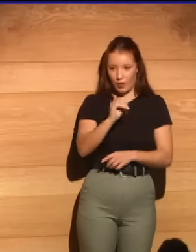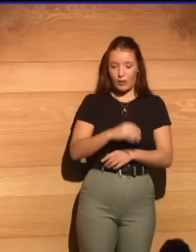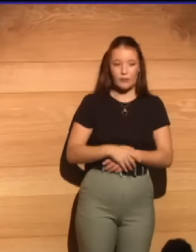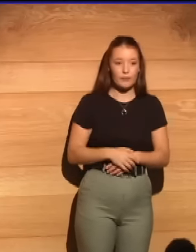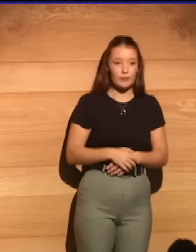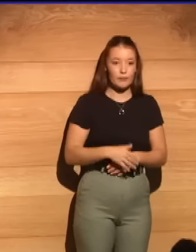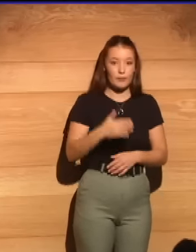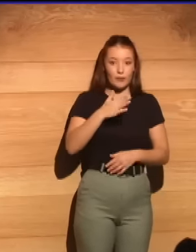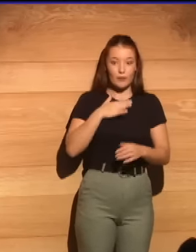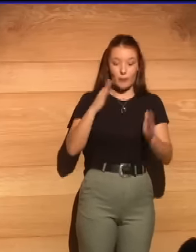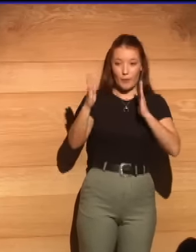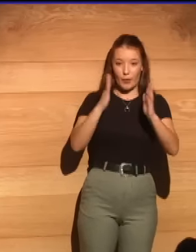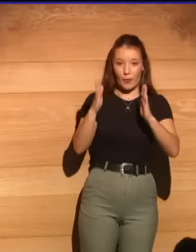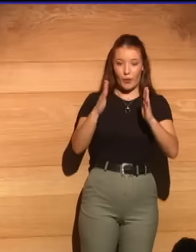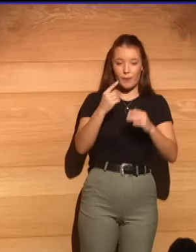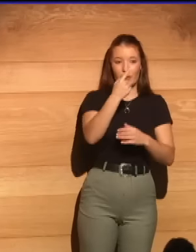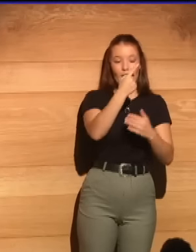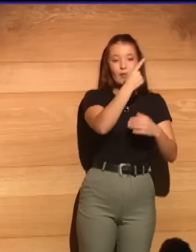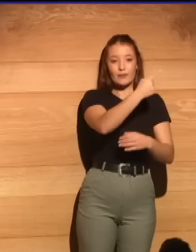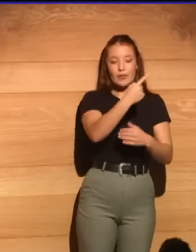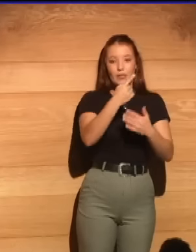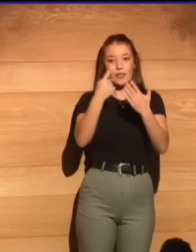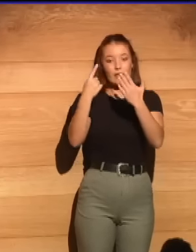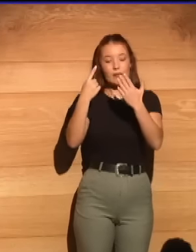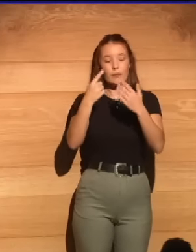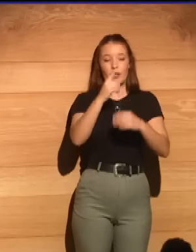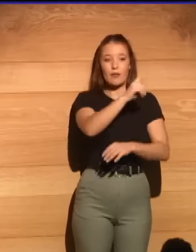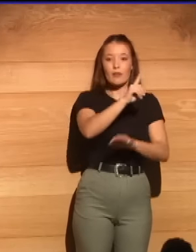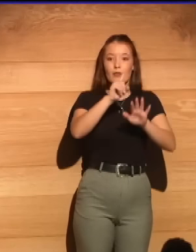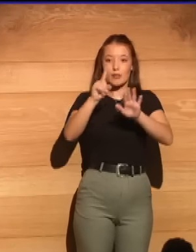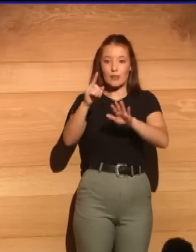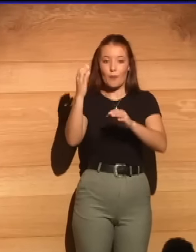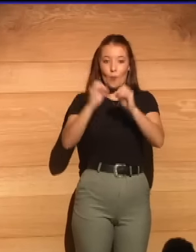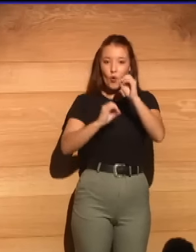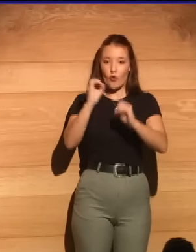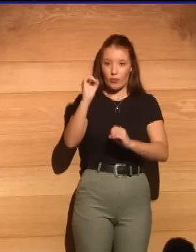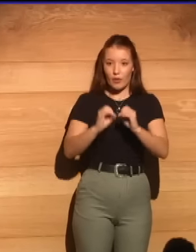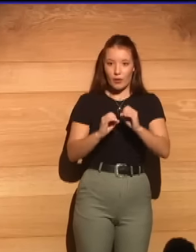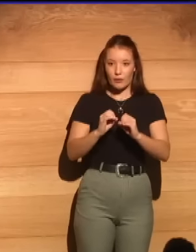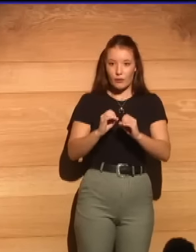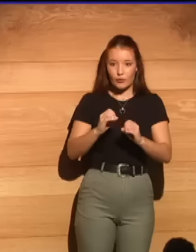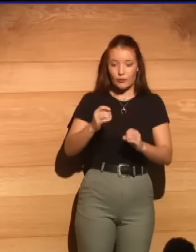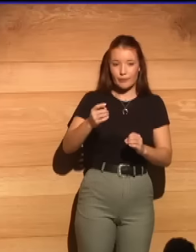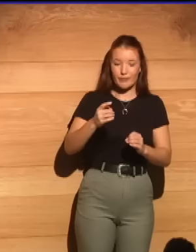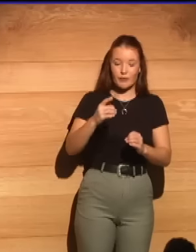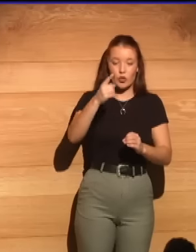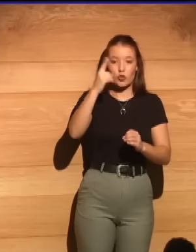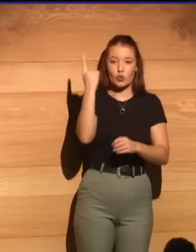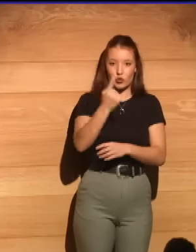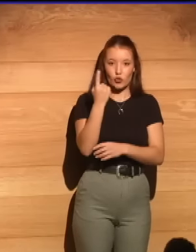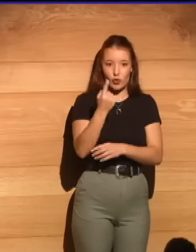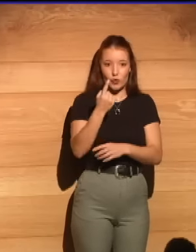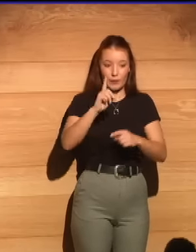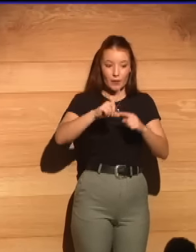de mujeres en carreras de ingeniería, y la lástima es que 25 o 30 años más tarde, como mucho, hay